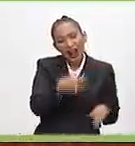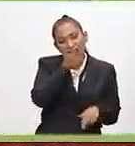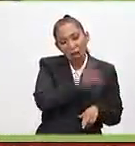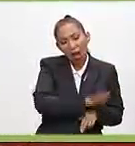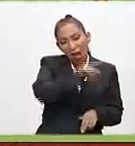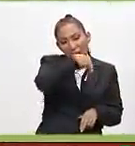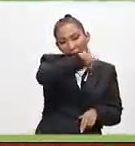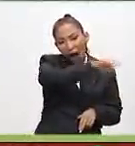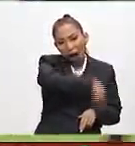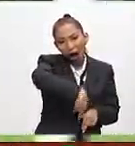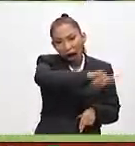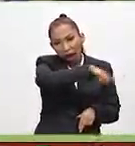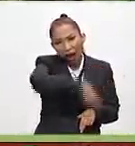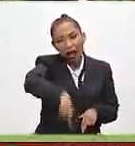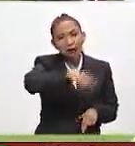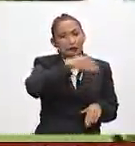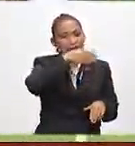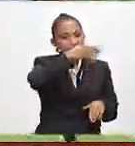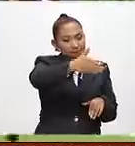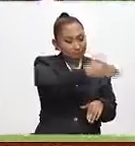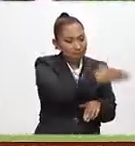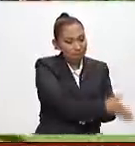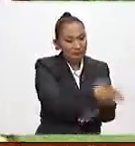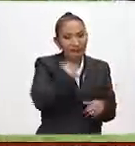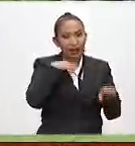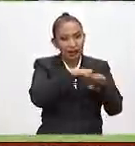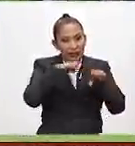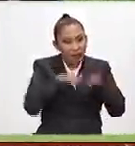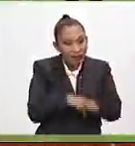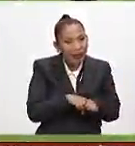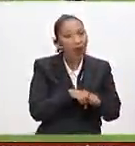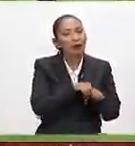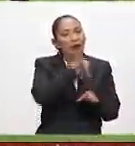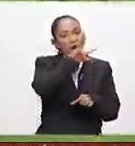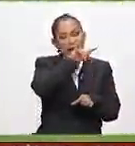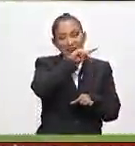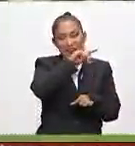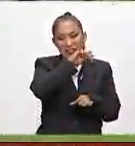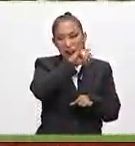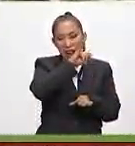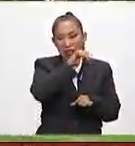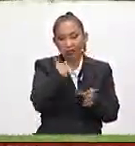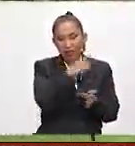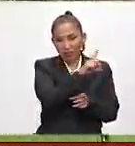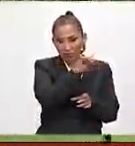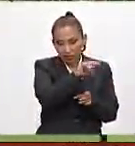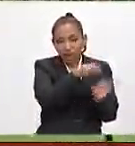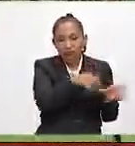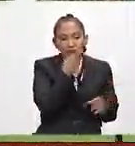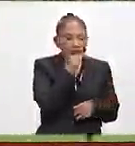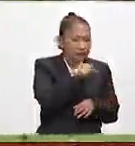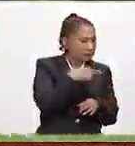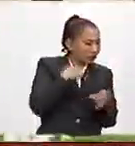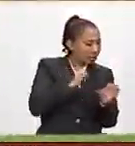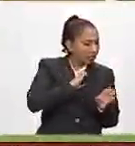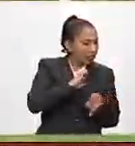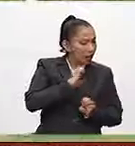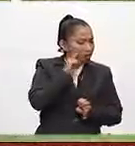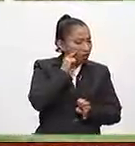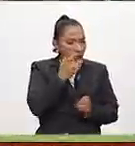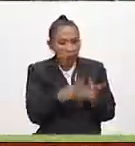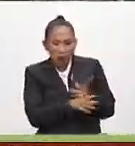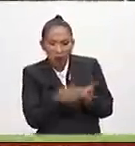parece ser que pueda haber entre las líneas del equipo dirigido por Juan Francisco Palencia, bueno, también estamos viendo que el entrenador ha hecho